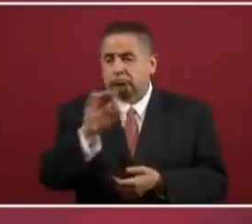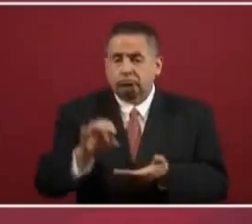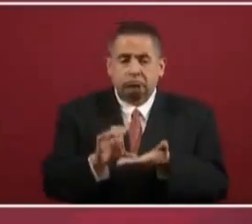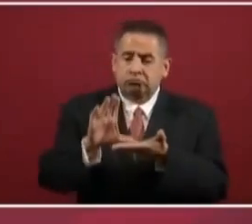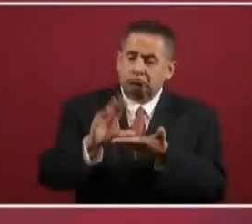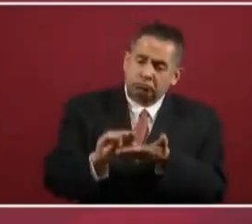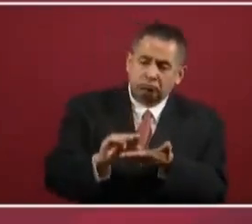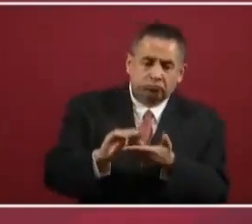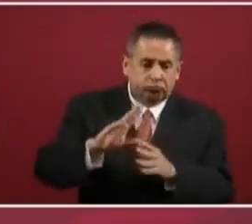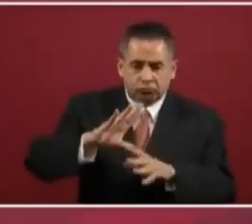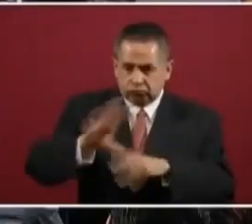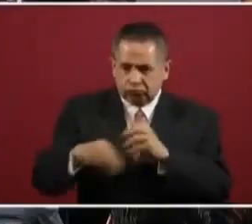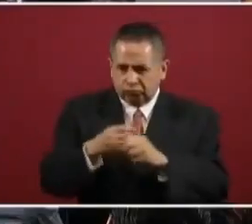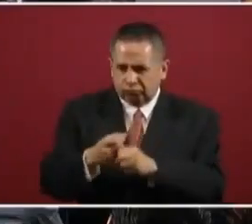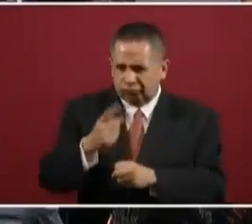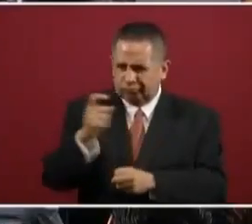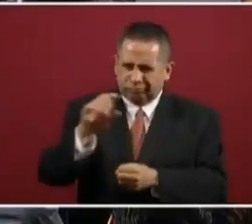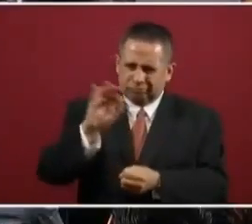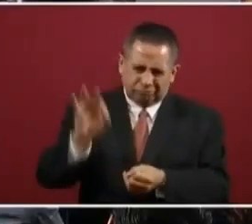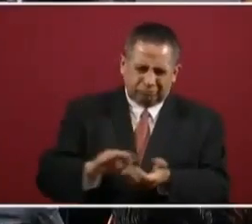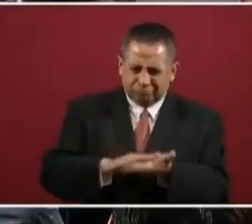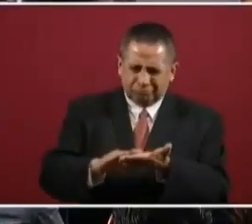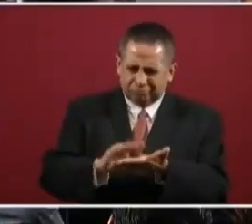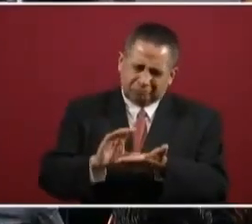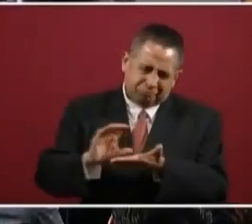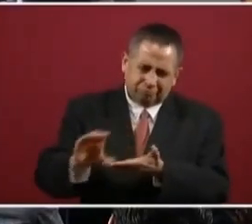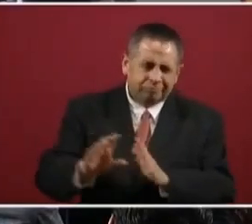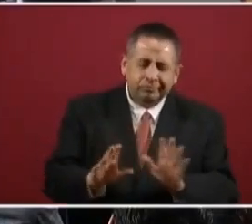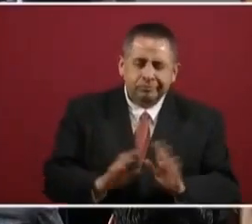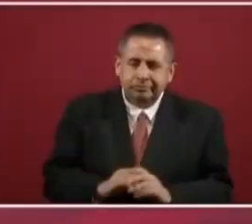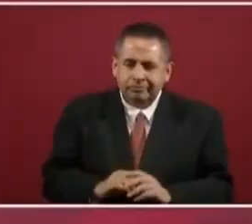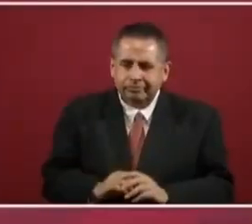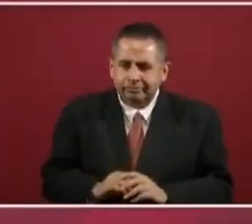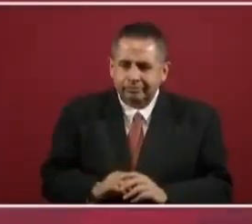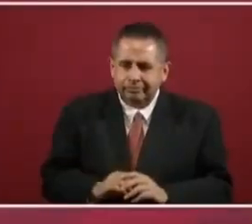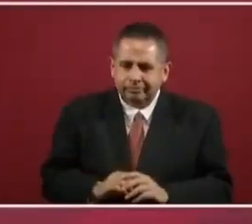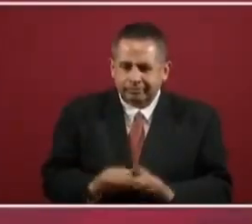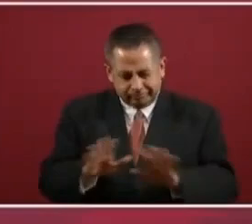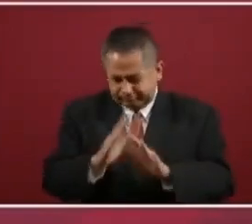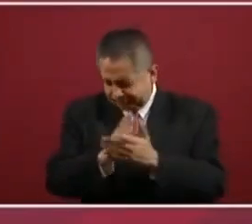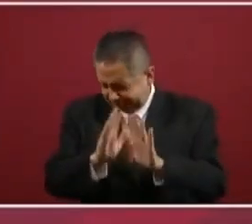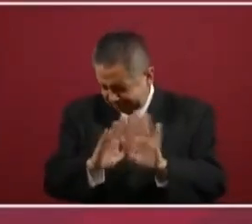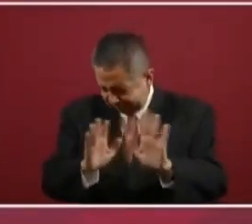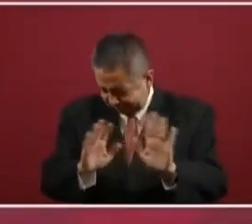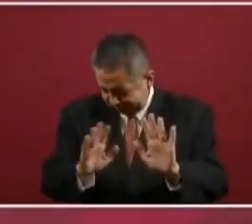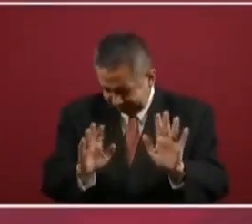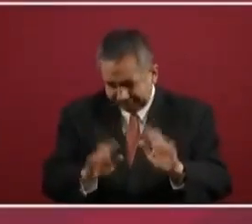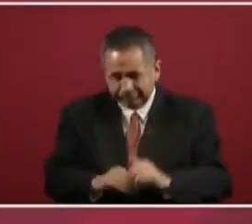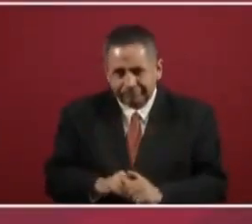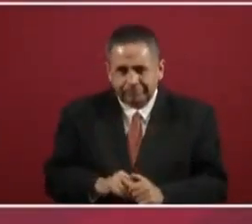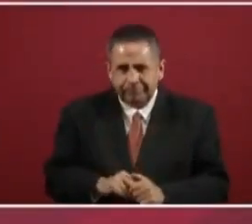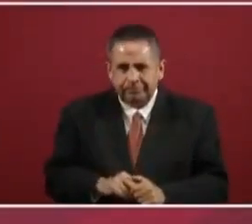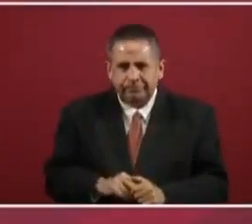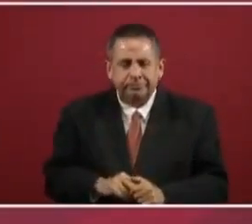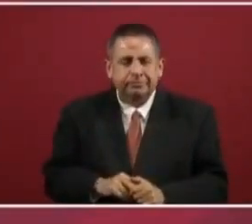por que no son liquidaciones No ya parece que